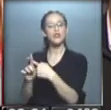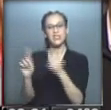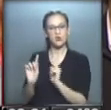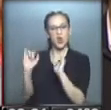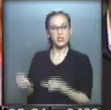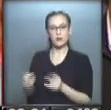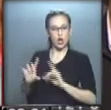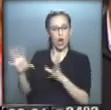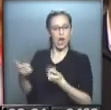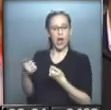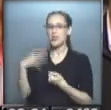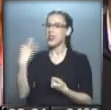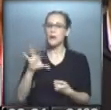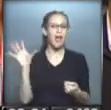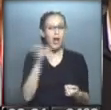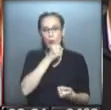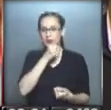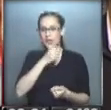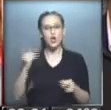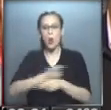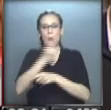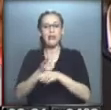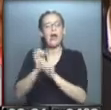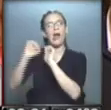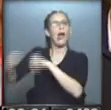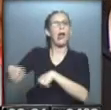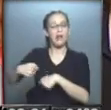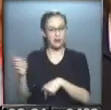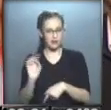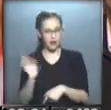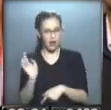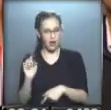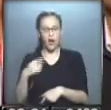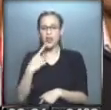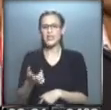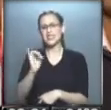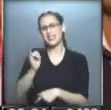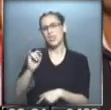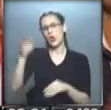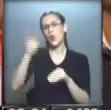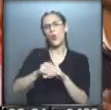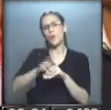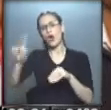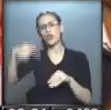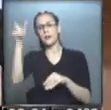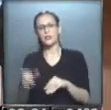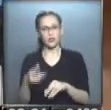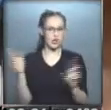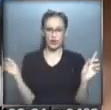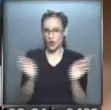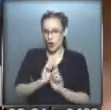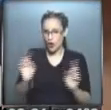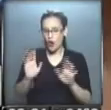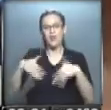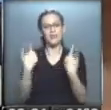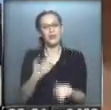bancar todo lo que viene. No puede hacerse el gil, mirar para otro lado y decir esto, bueno, esto lo hizo otro o esto es culpa de otro. Por eso